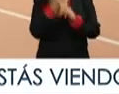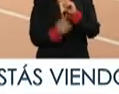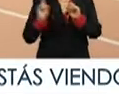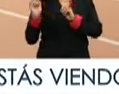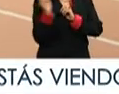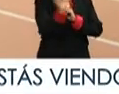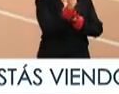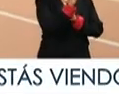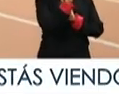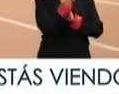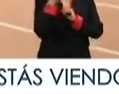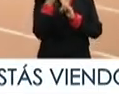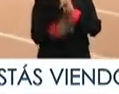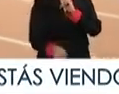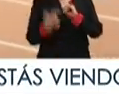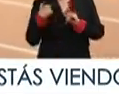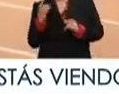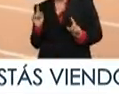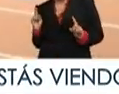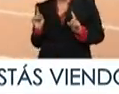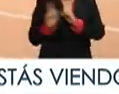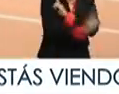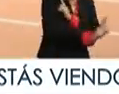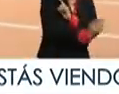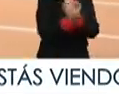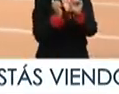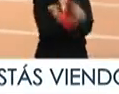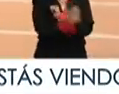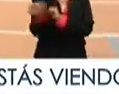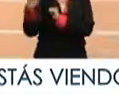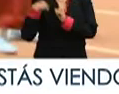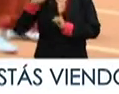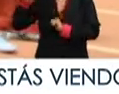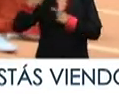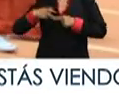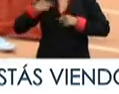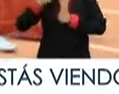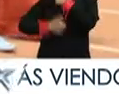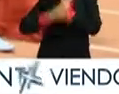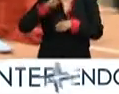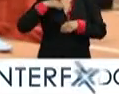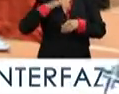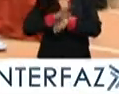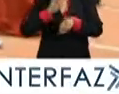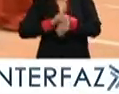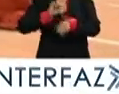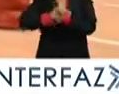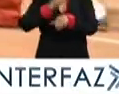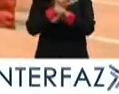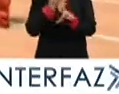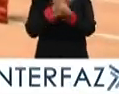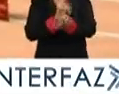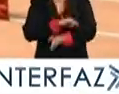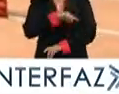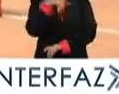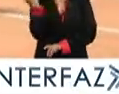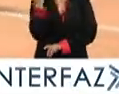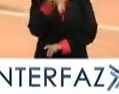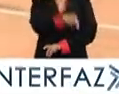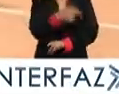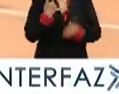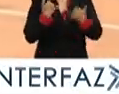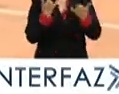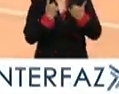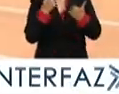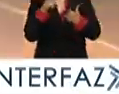de Paola Morán, quien despedazó verdaderamente a sus demás rivales de Brasil, Argentina y Estados Unidos. Sin embargo, en los chicos